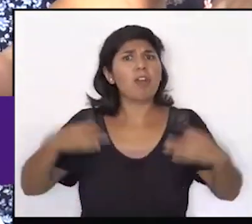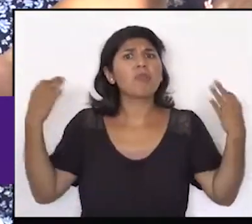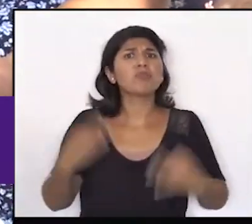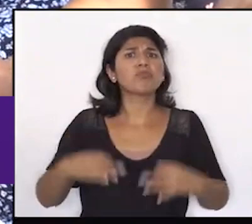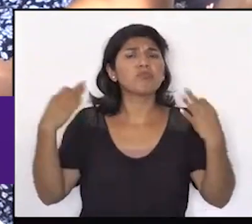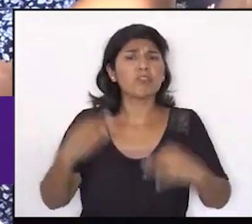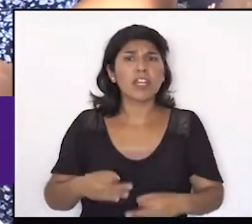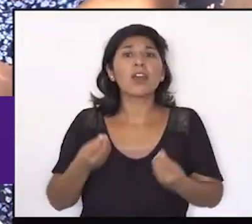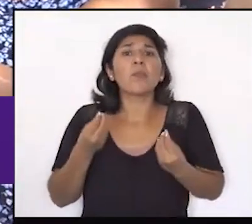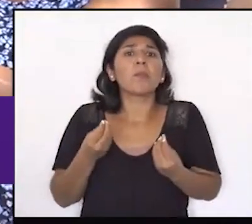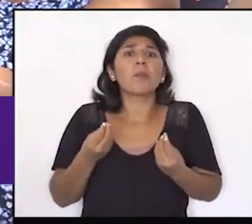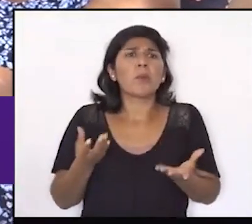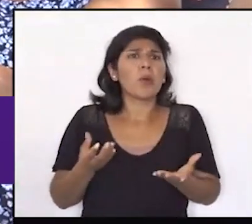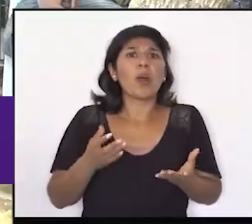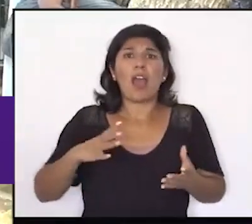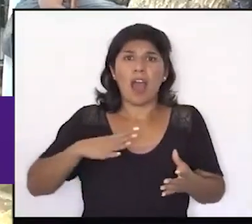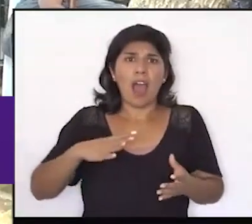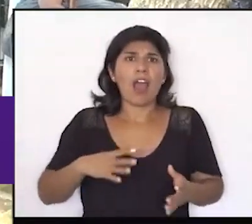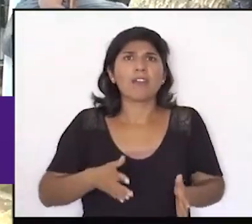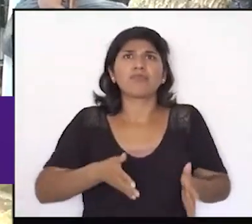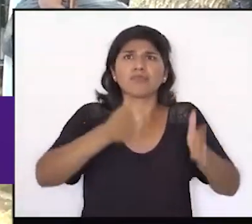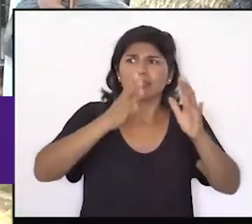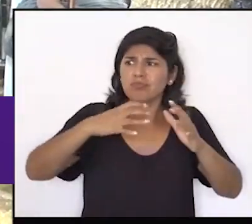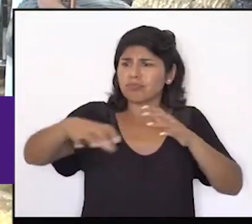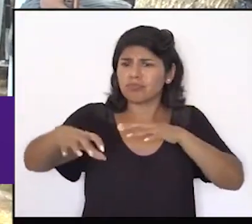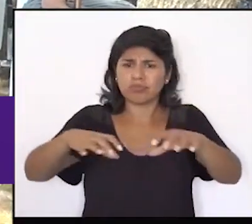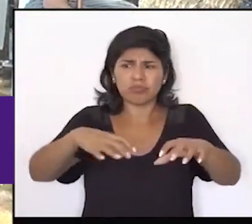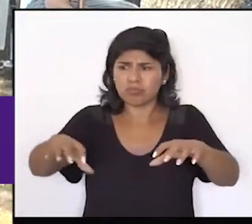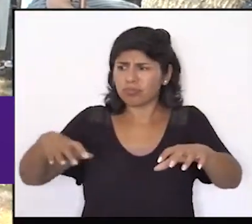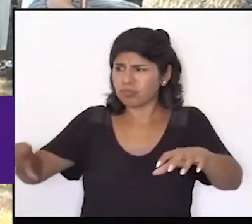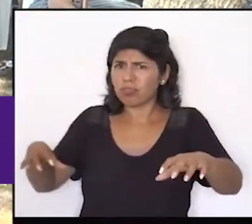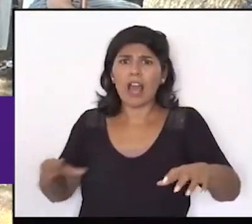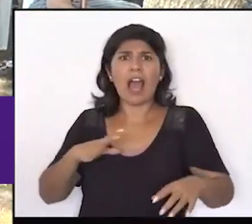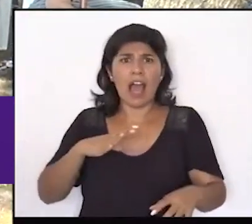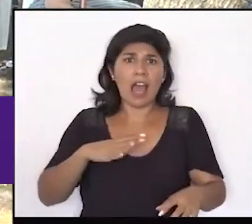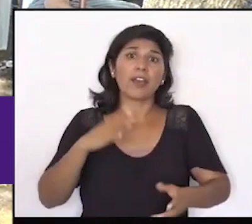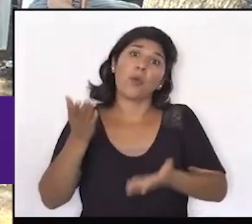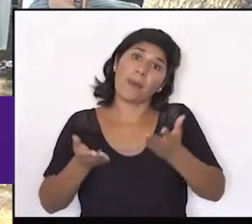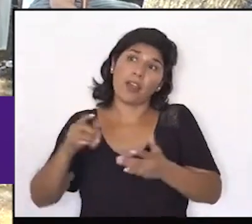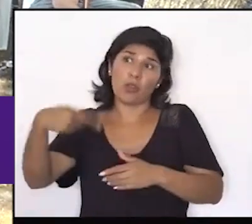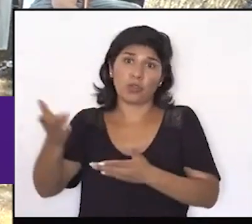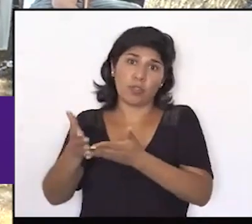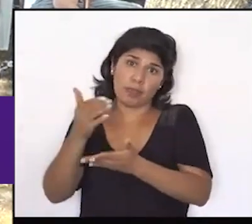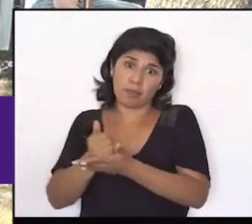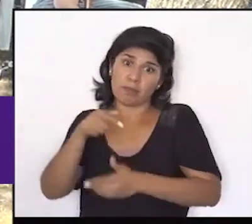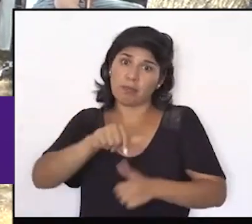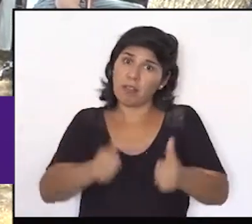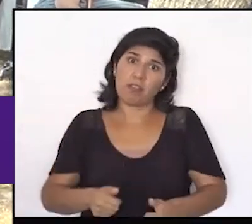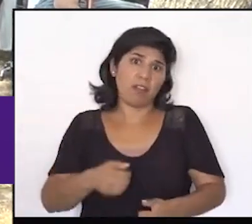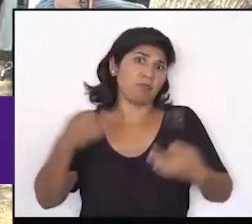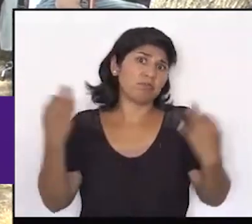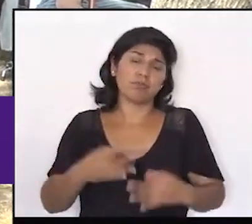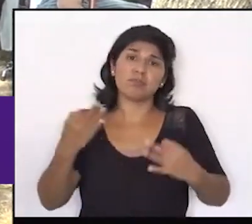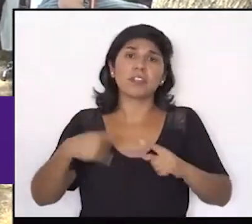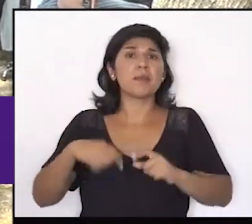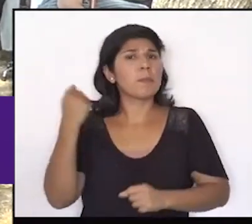en gran medida por la infraestructura que tiene, por las cercanías de los lugares si lo comparamos con el resto del país.